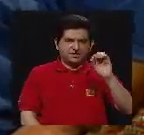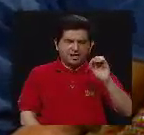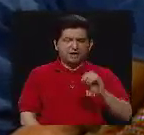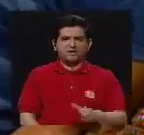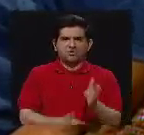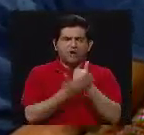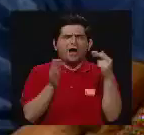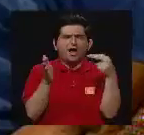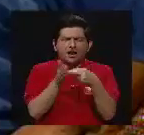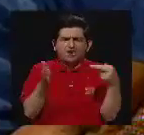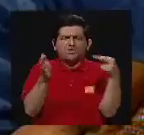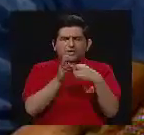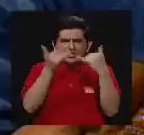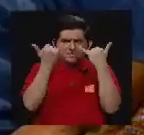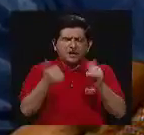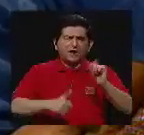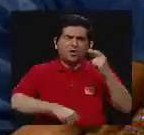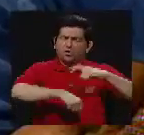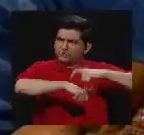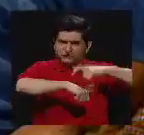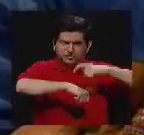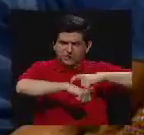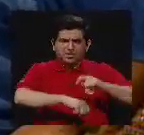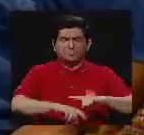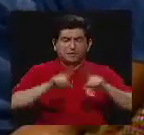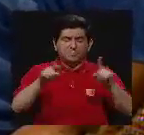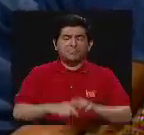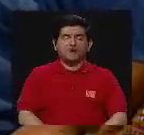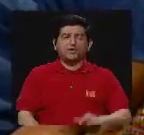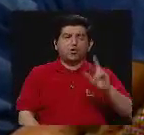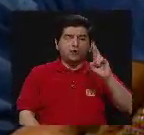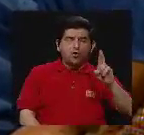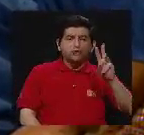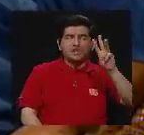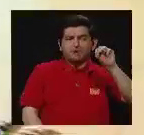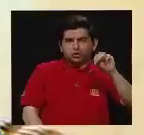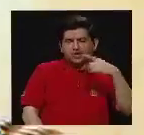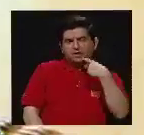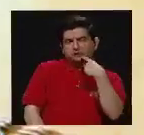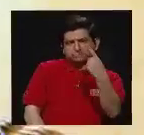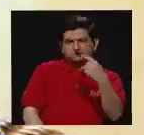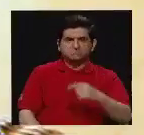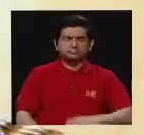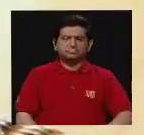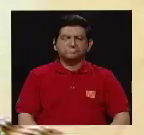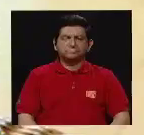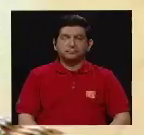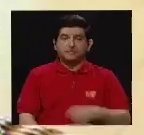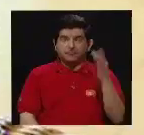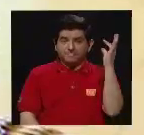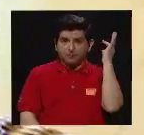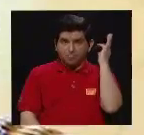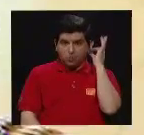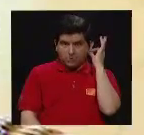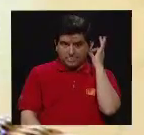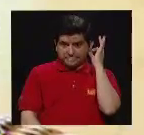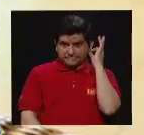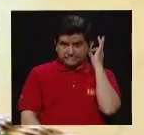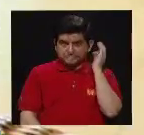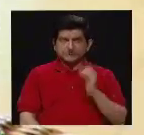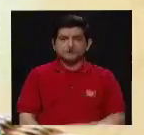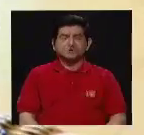algo que me imagino que se ha repetido en otros momentos, pero Rosa Montero dice que las